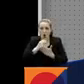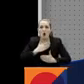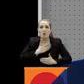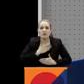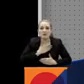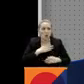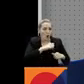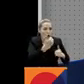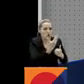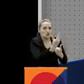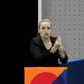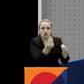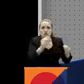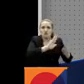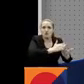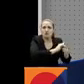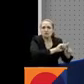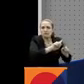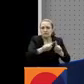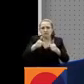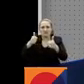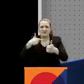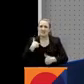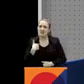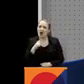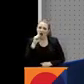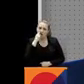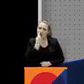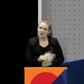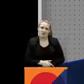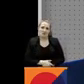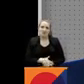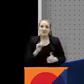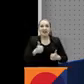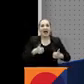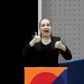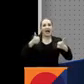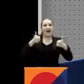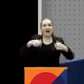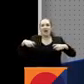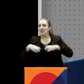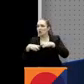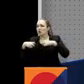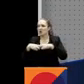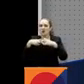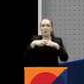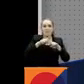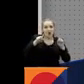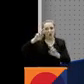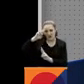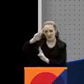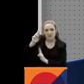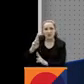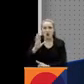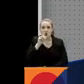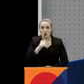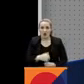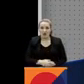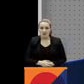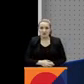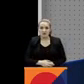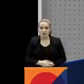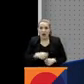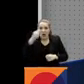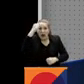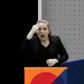el respeto. Pero ya el truco está aburrido. Les damos rating, pero no nos dan el respeto. Estoy nominado para que no vengan